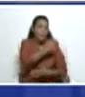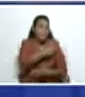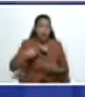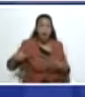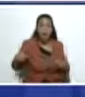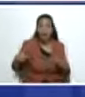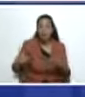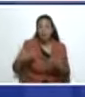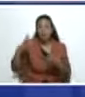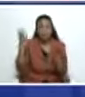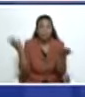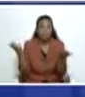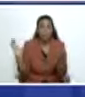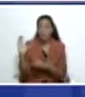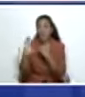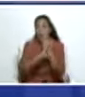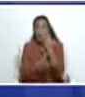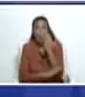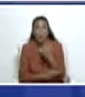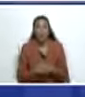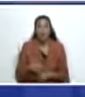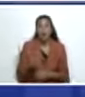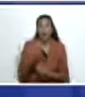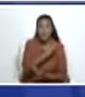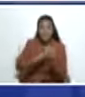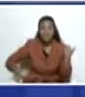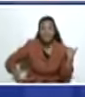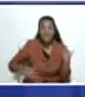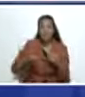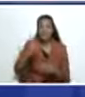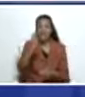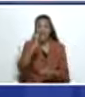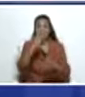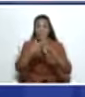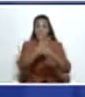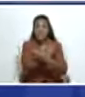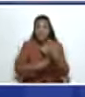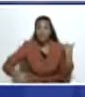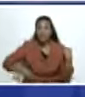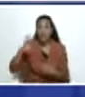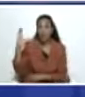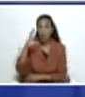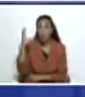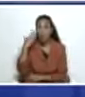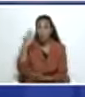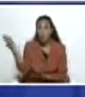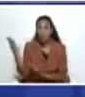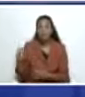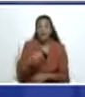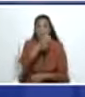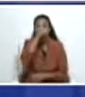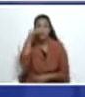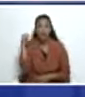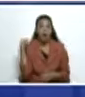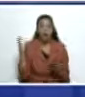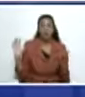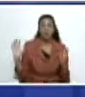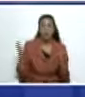Cúcuta, ¿ah? Iván Duque, que para entonces era presidente, narcopresidente de Colombia.